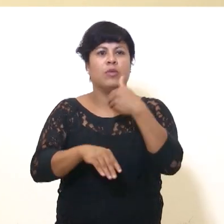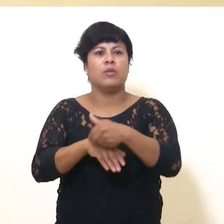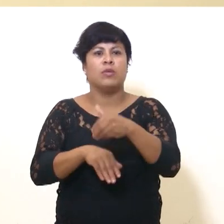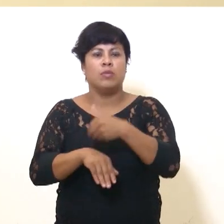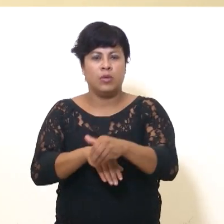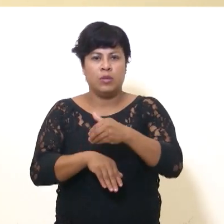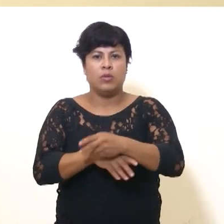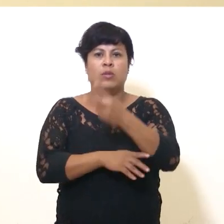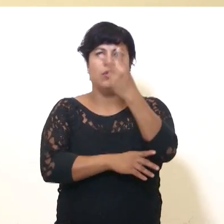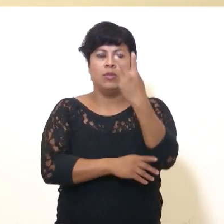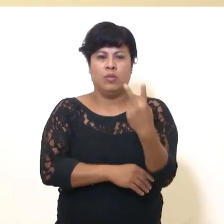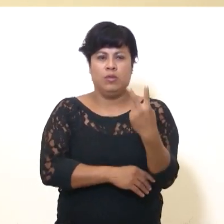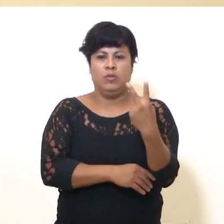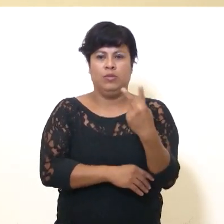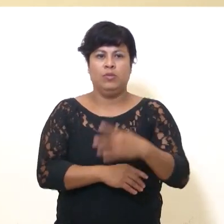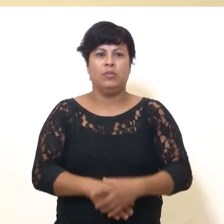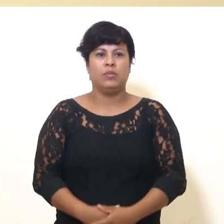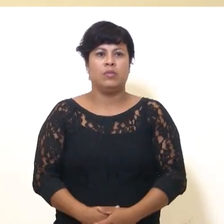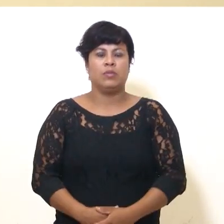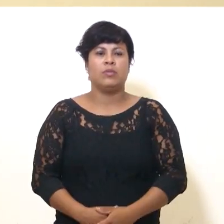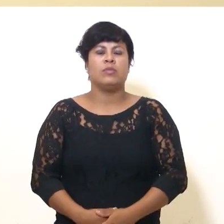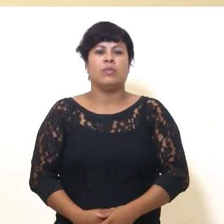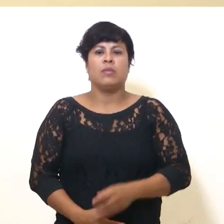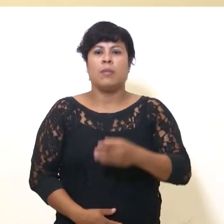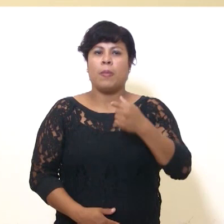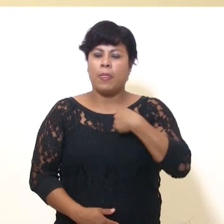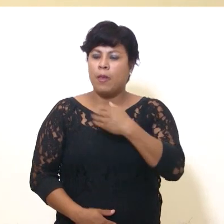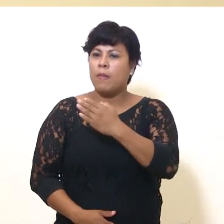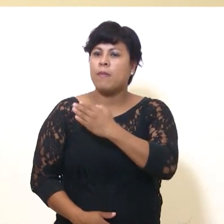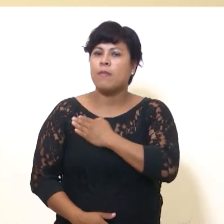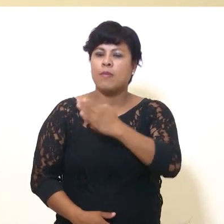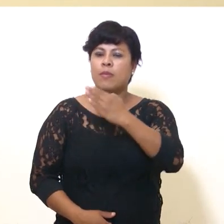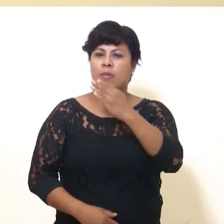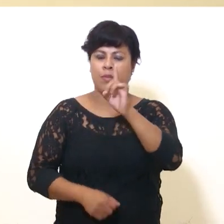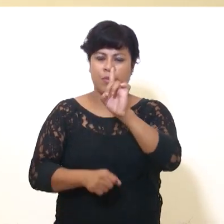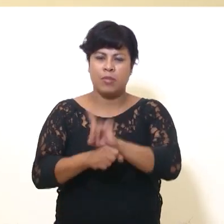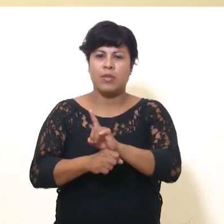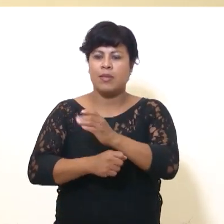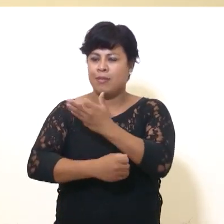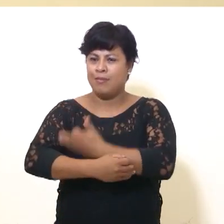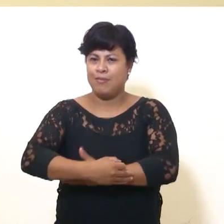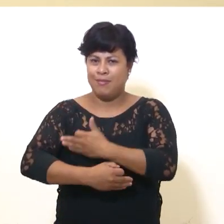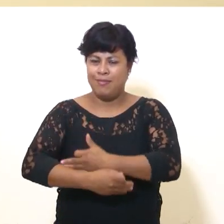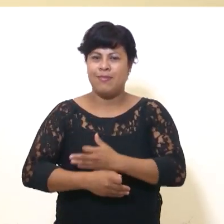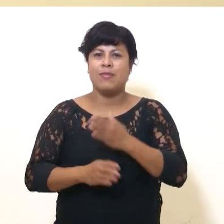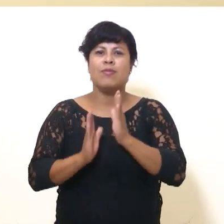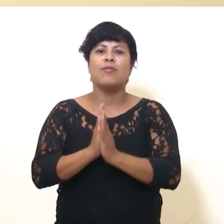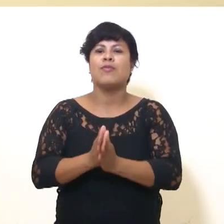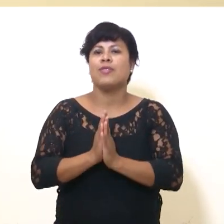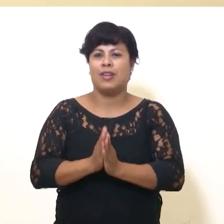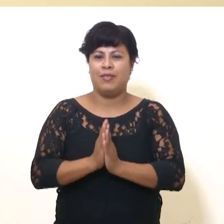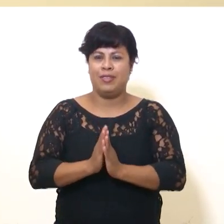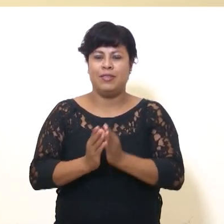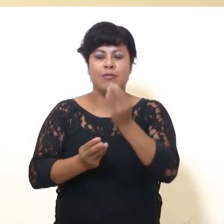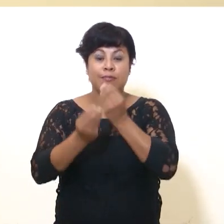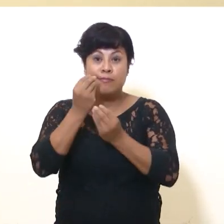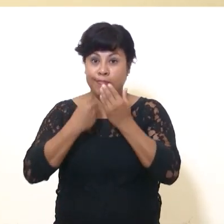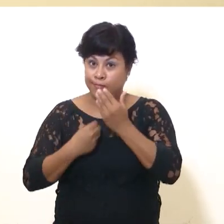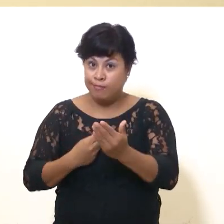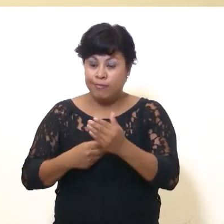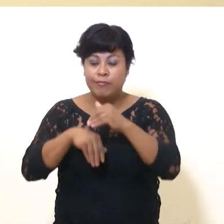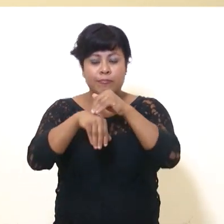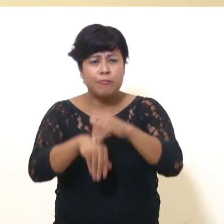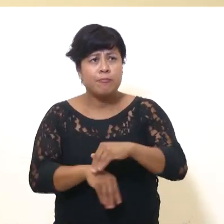número 1, número 2. Así es que te deseo una excelente tarde. Por